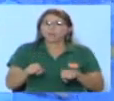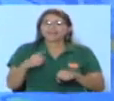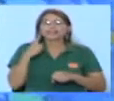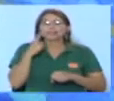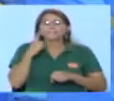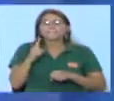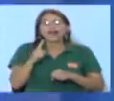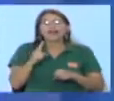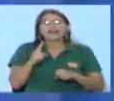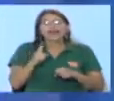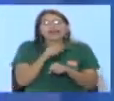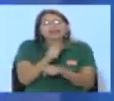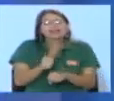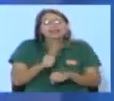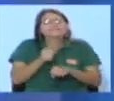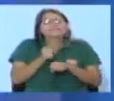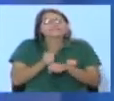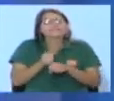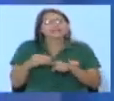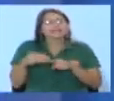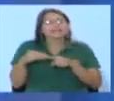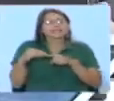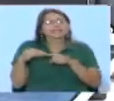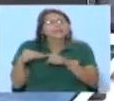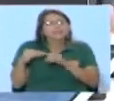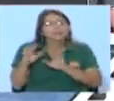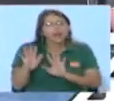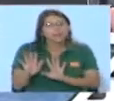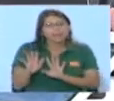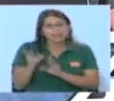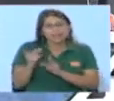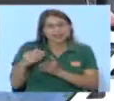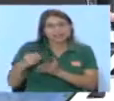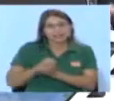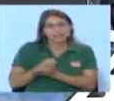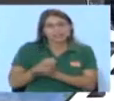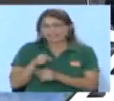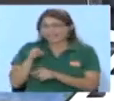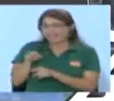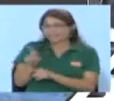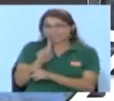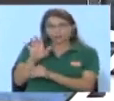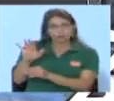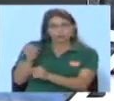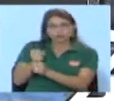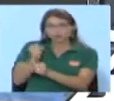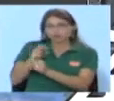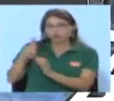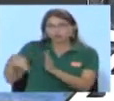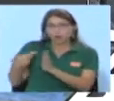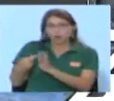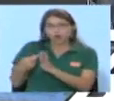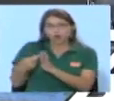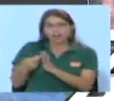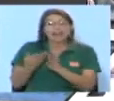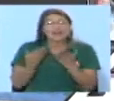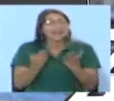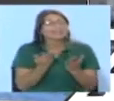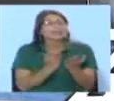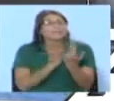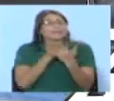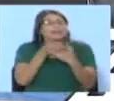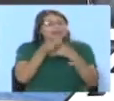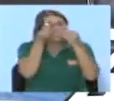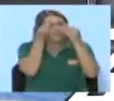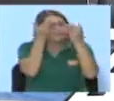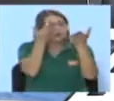excepcionalmente las tarifas. Exacto. Ese no es su rol, es simplemente mediante información. Y como dice precisamente Juan Manuel, si la